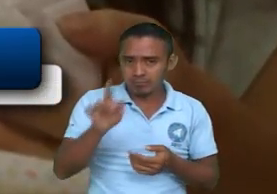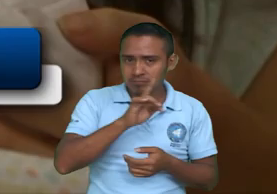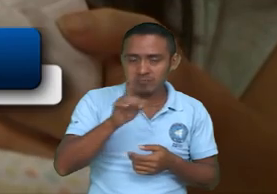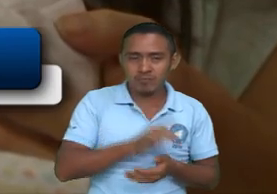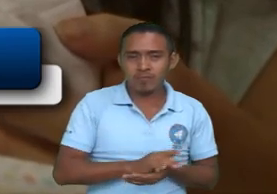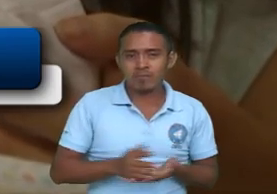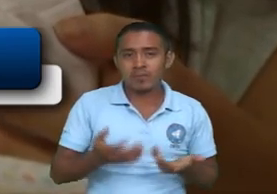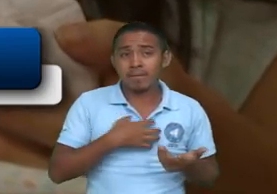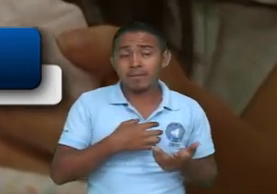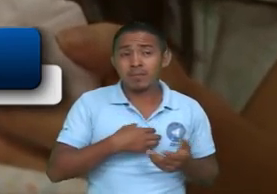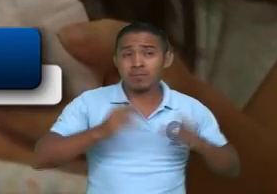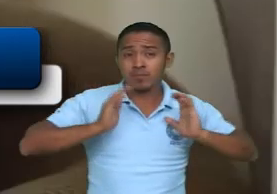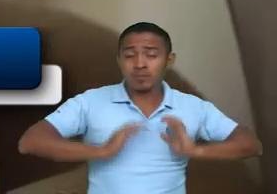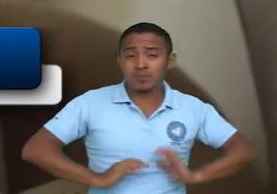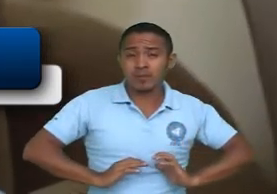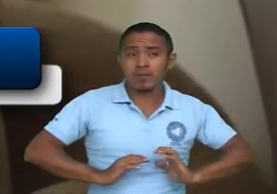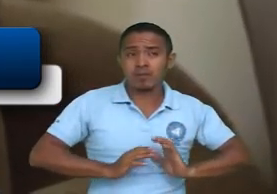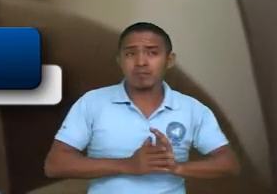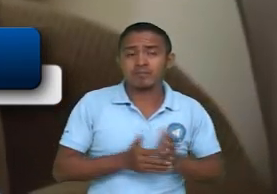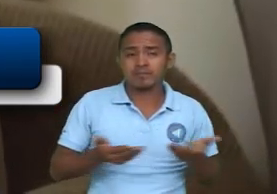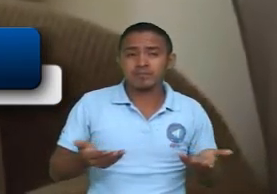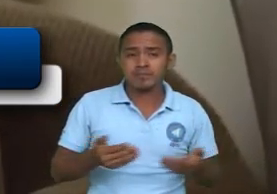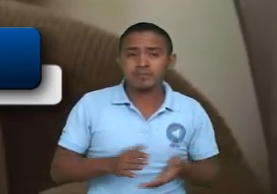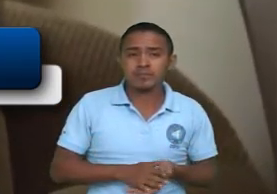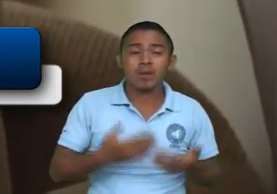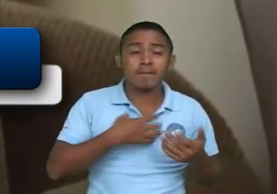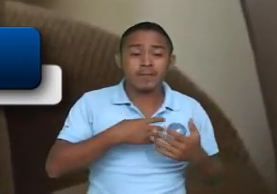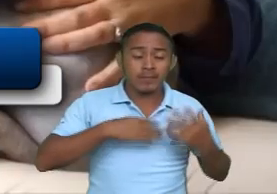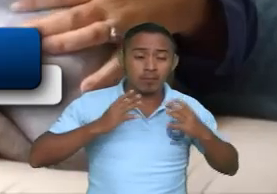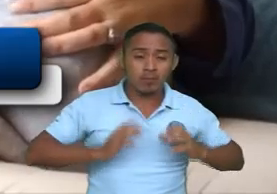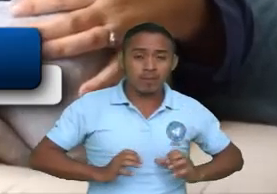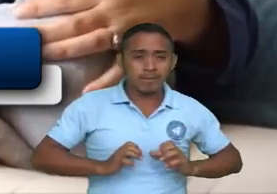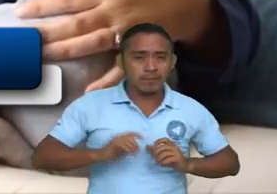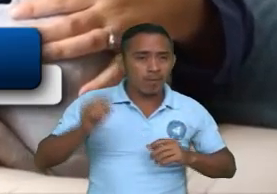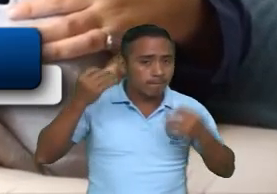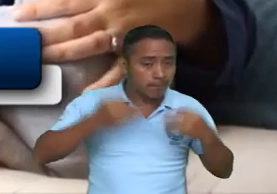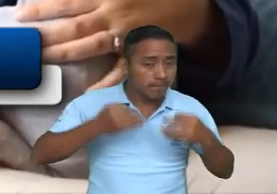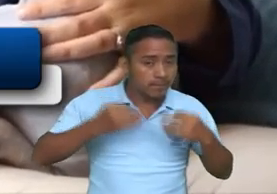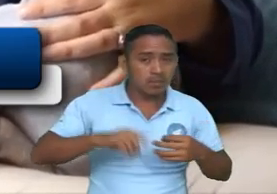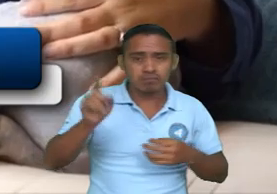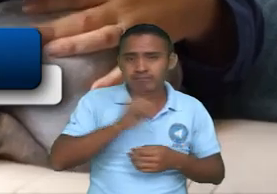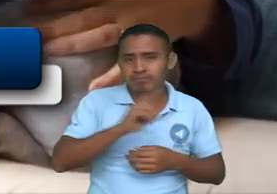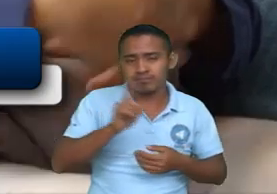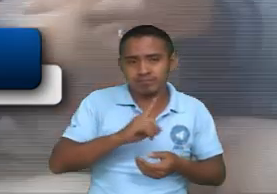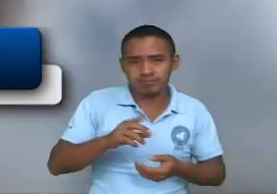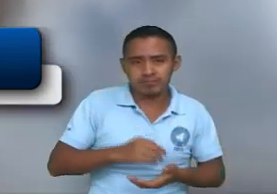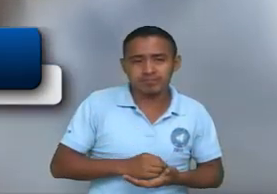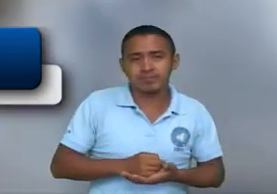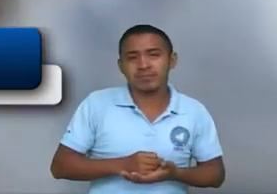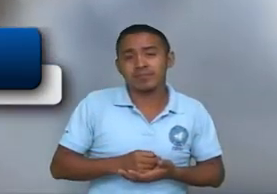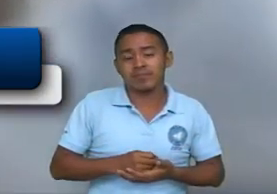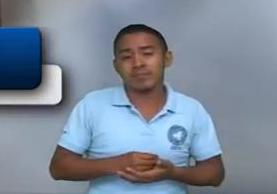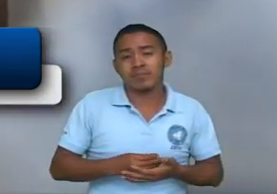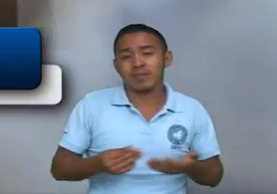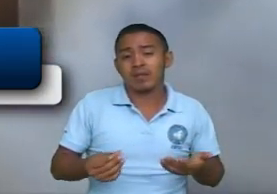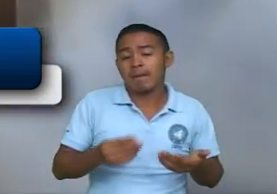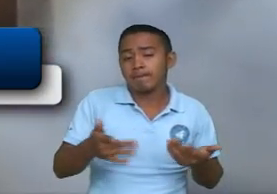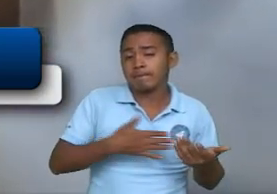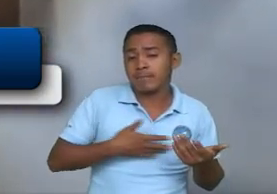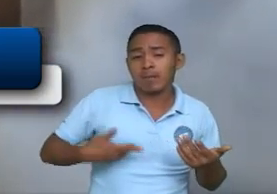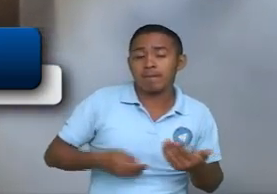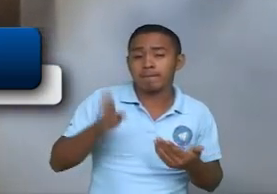evitar los peluches, evitar el uso de las almohadillas, los edredones, mantener al bebé demasiado